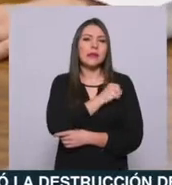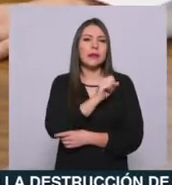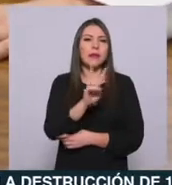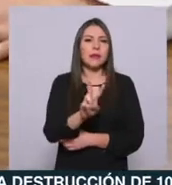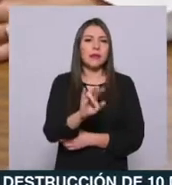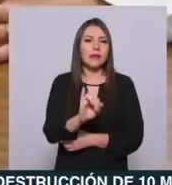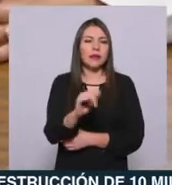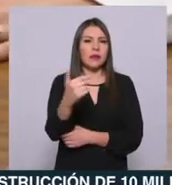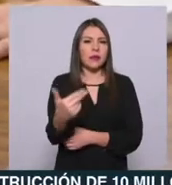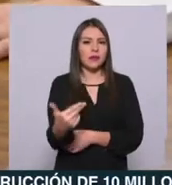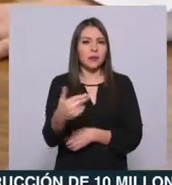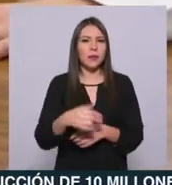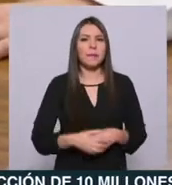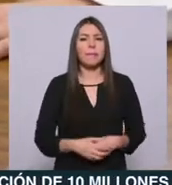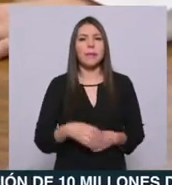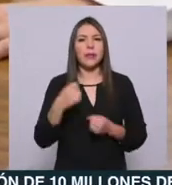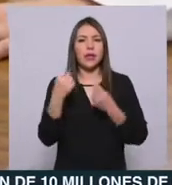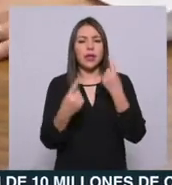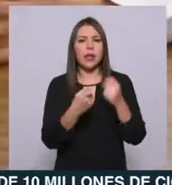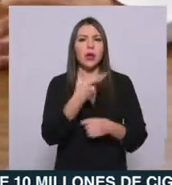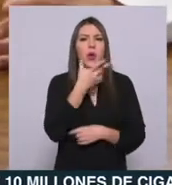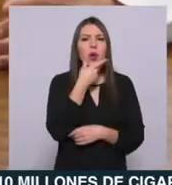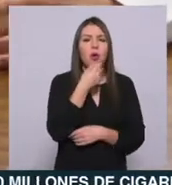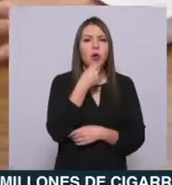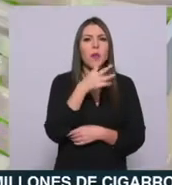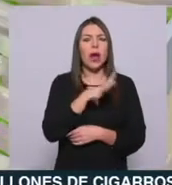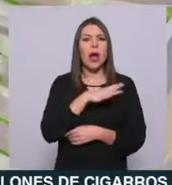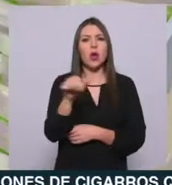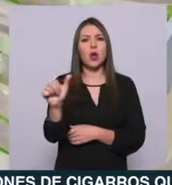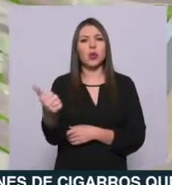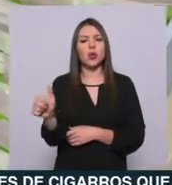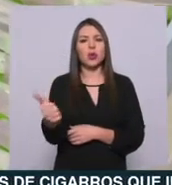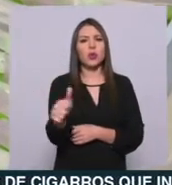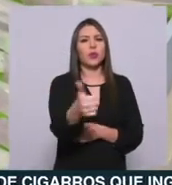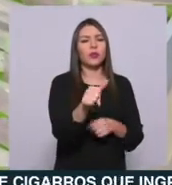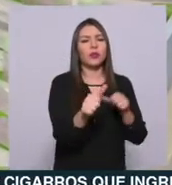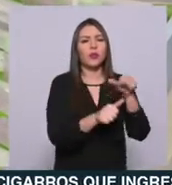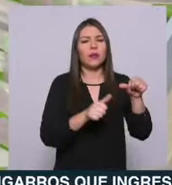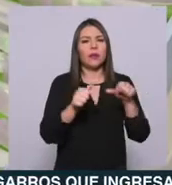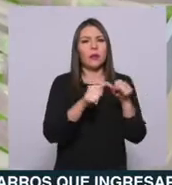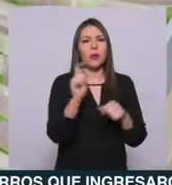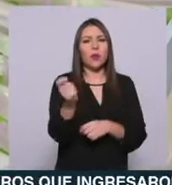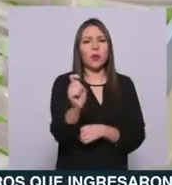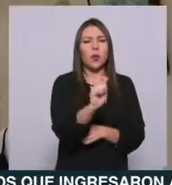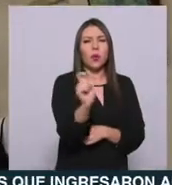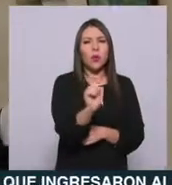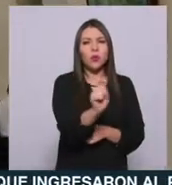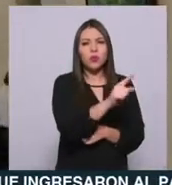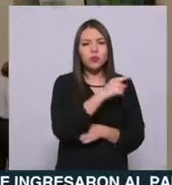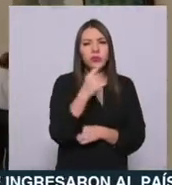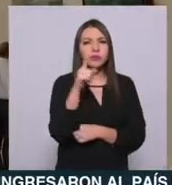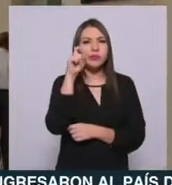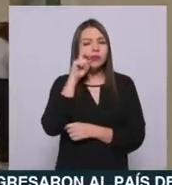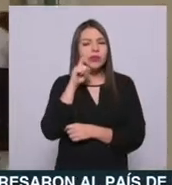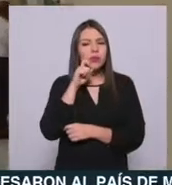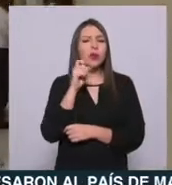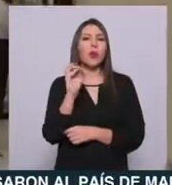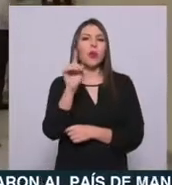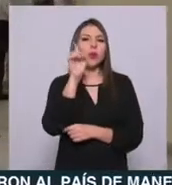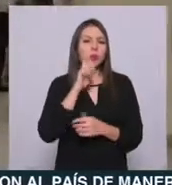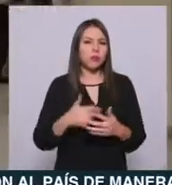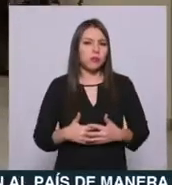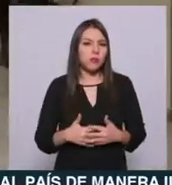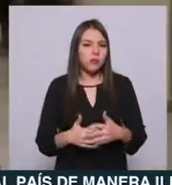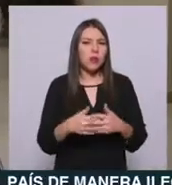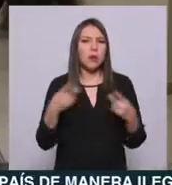Varones que tienen múltiples parejas sexuales sin utilizar protección, usuarios de droga intravenosa, mujeres embarazadas,